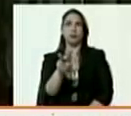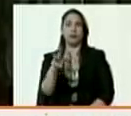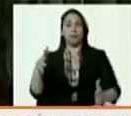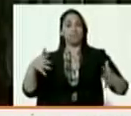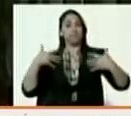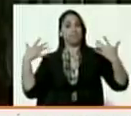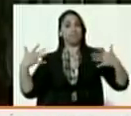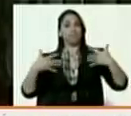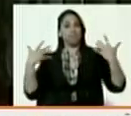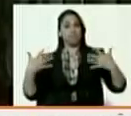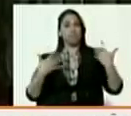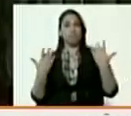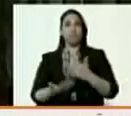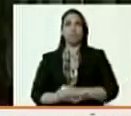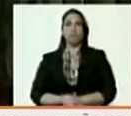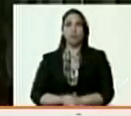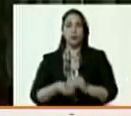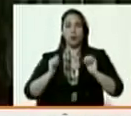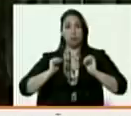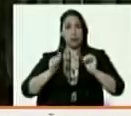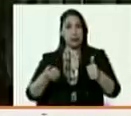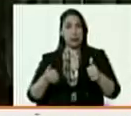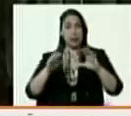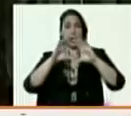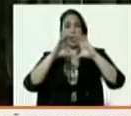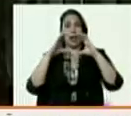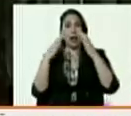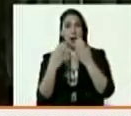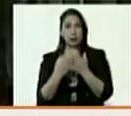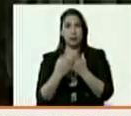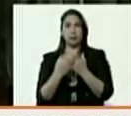agrado el inicio de las clases,